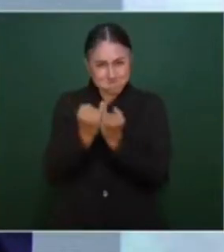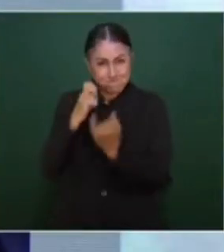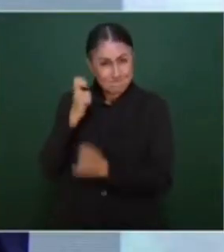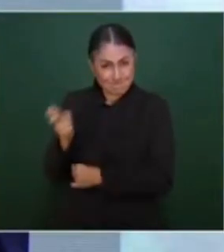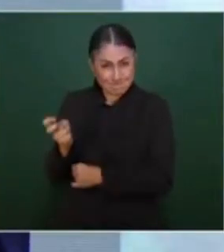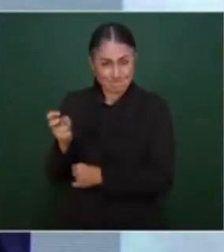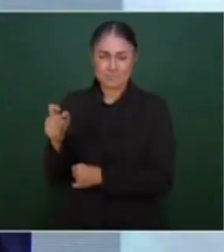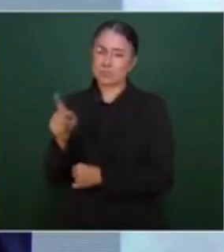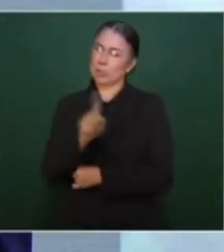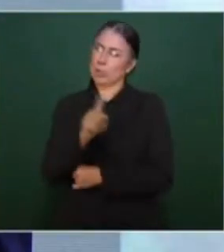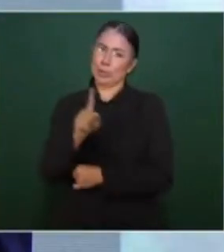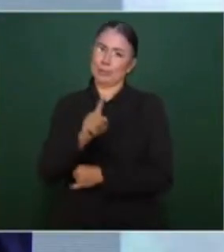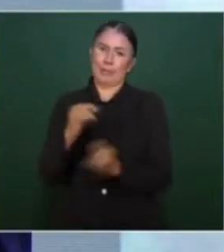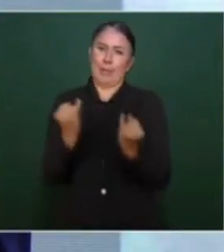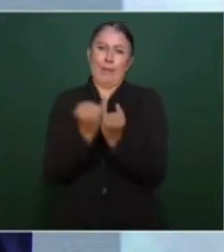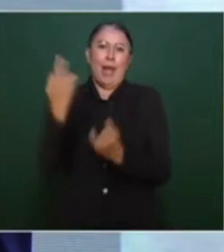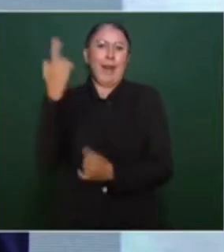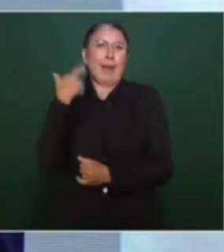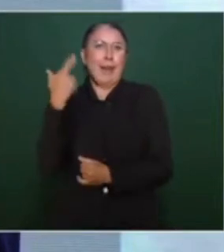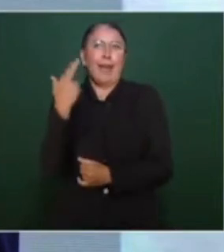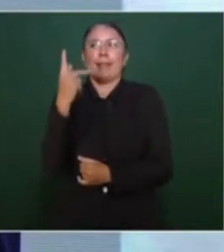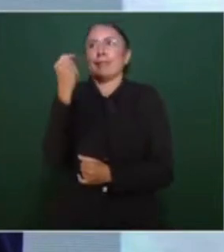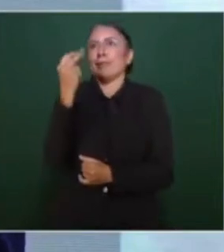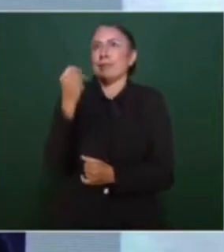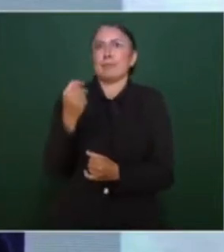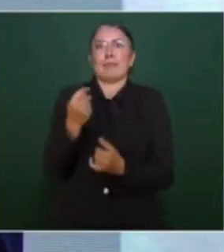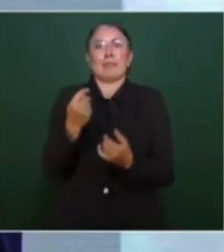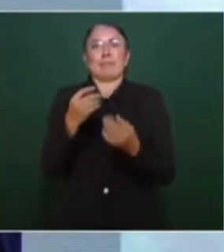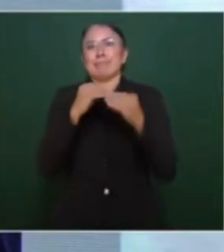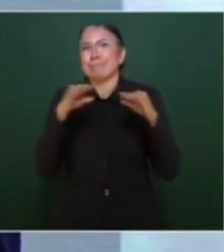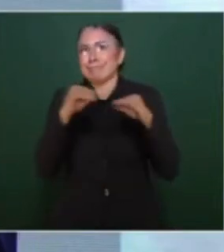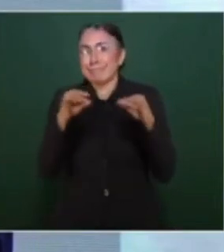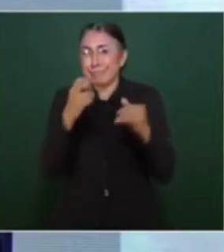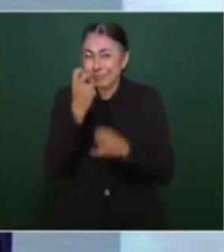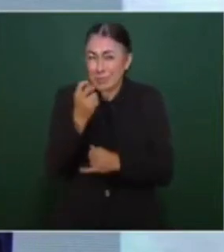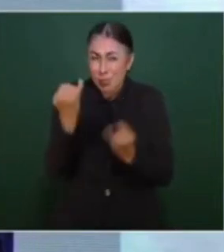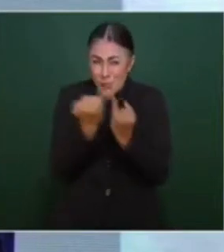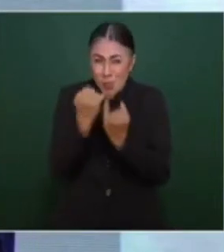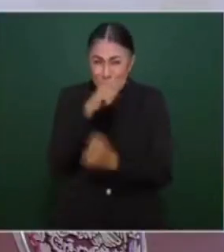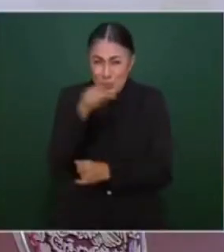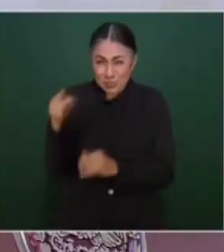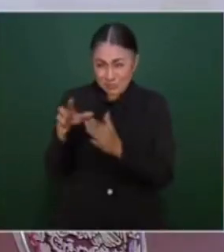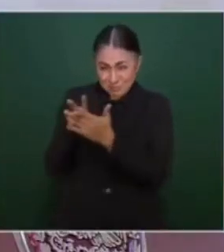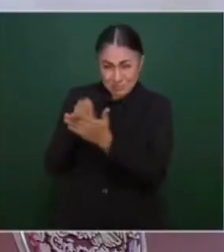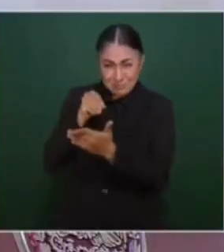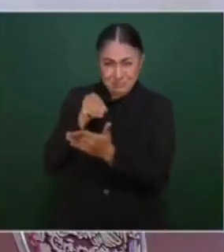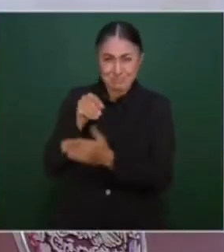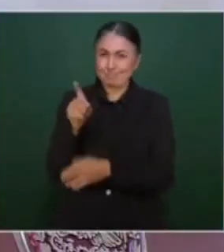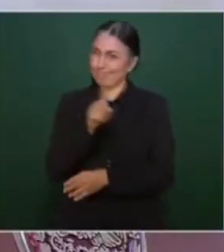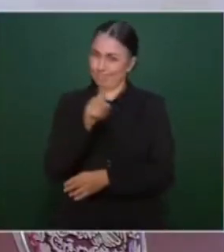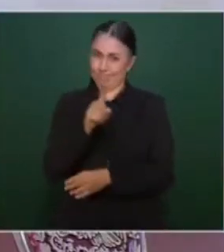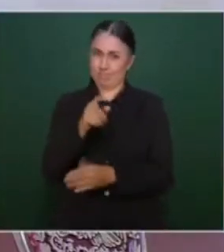se están dando cambios que son muy importantes